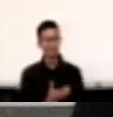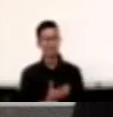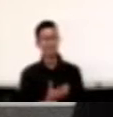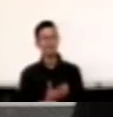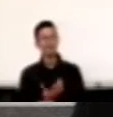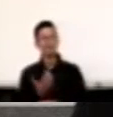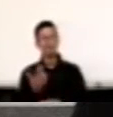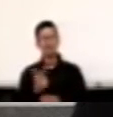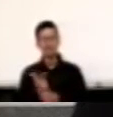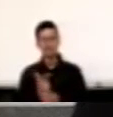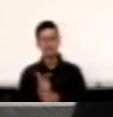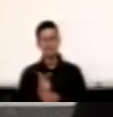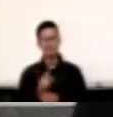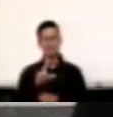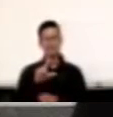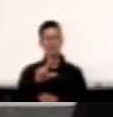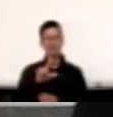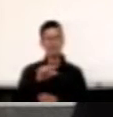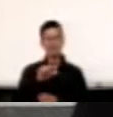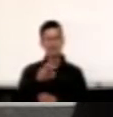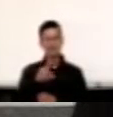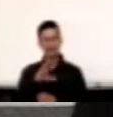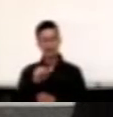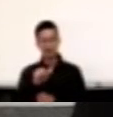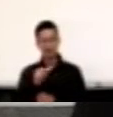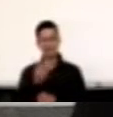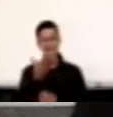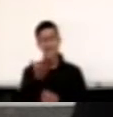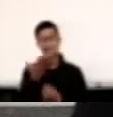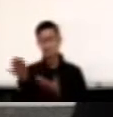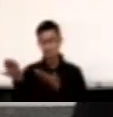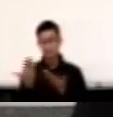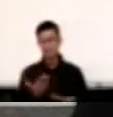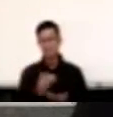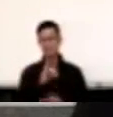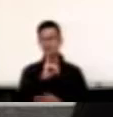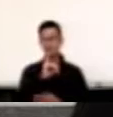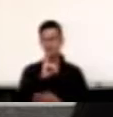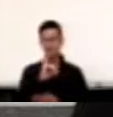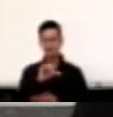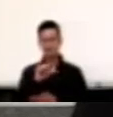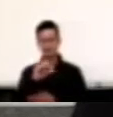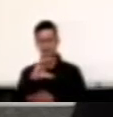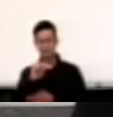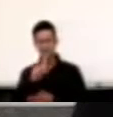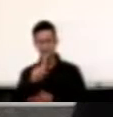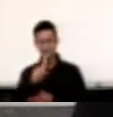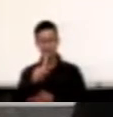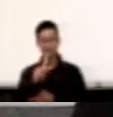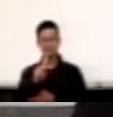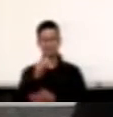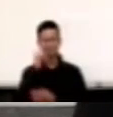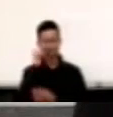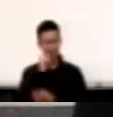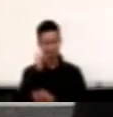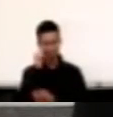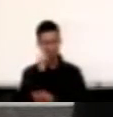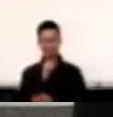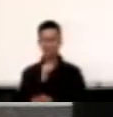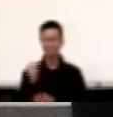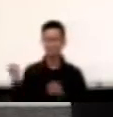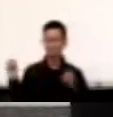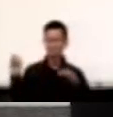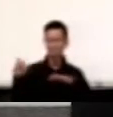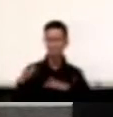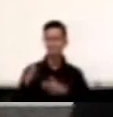a la licenciada Lorena Vela, es comisionada del Instituto de Acceso a la Información Pública del Estado, siempre estás presente en nuestros eventos,